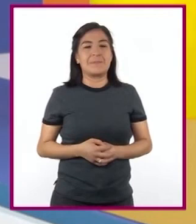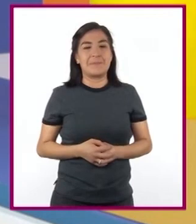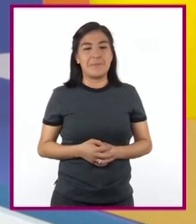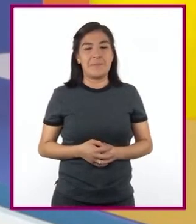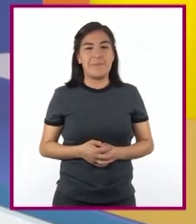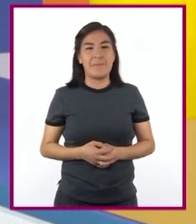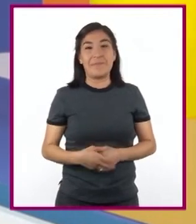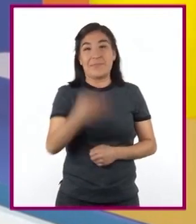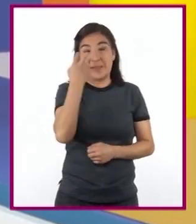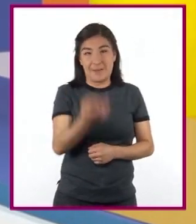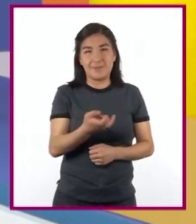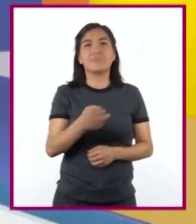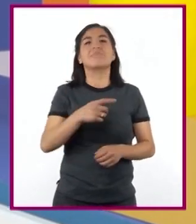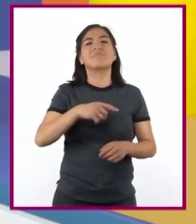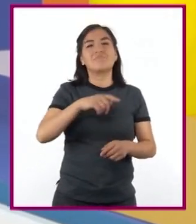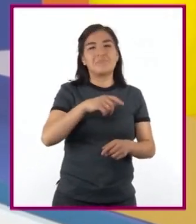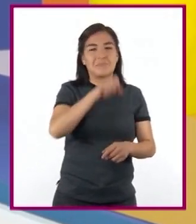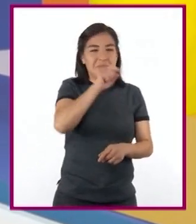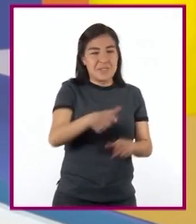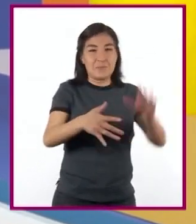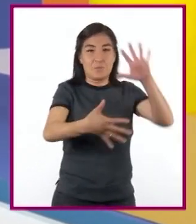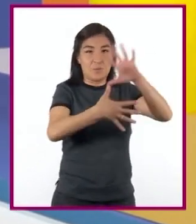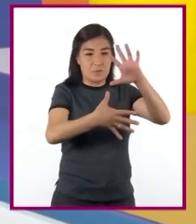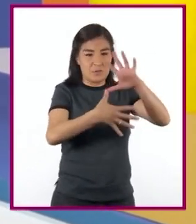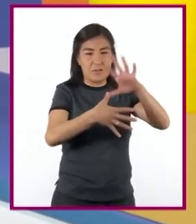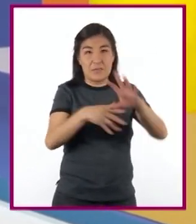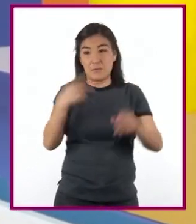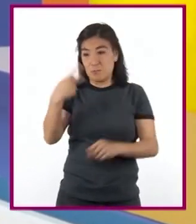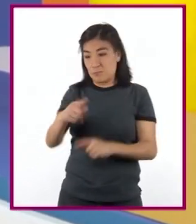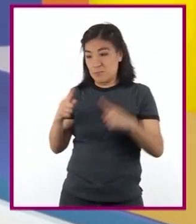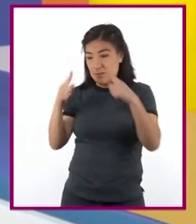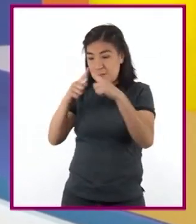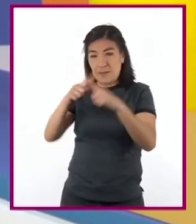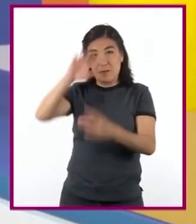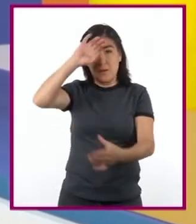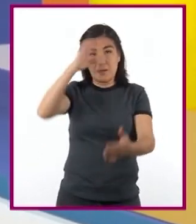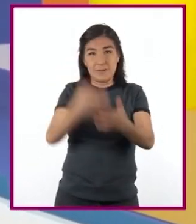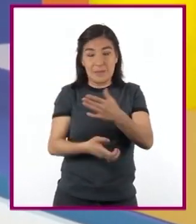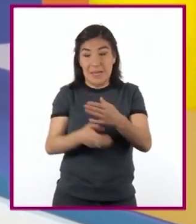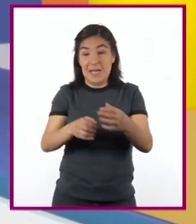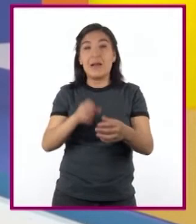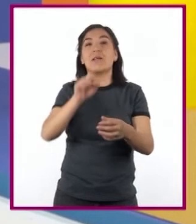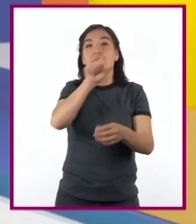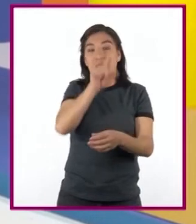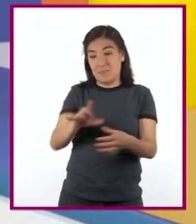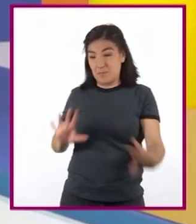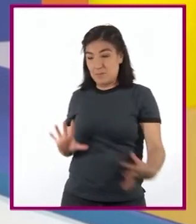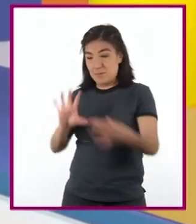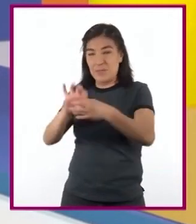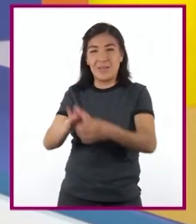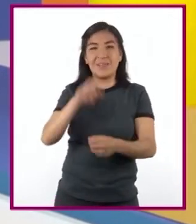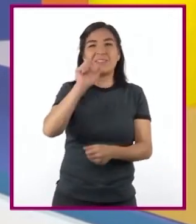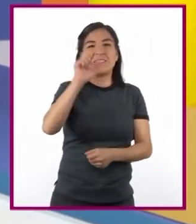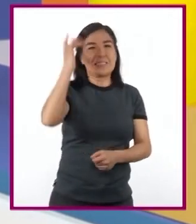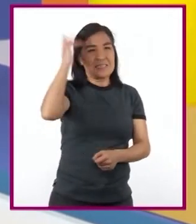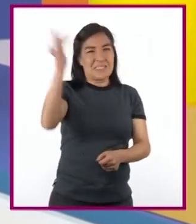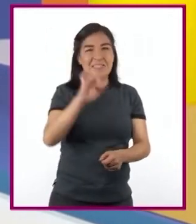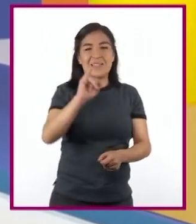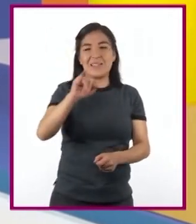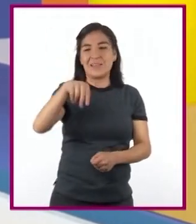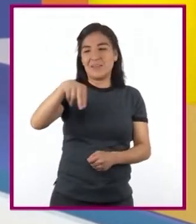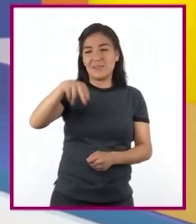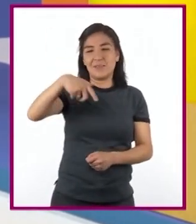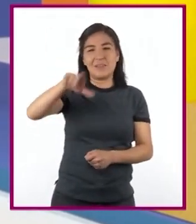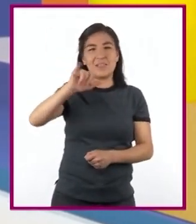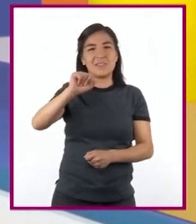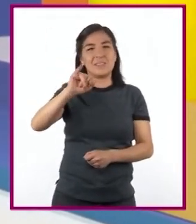Así es como en América, la Iglesia Católica, mediante la Santa Inquisición, mantenía el control en la forma